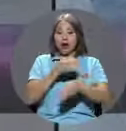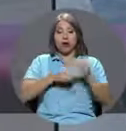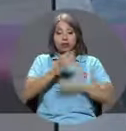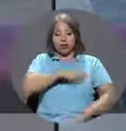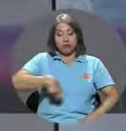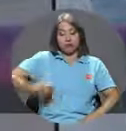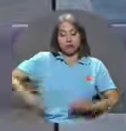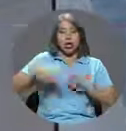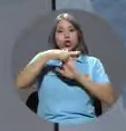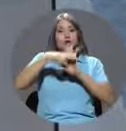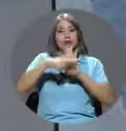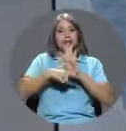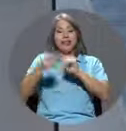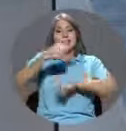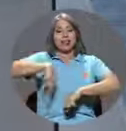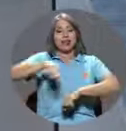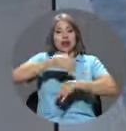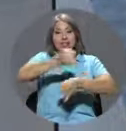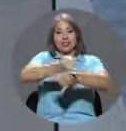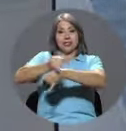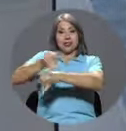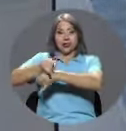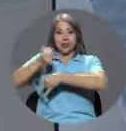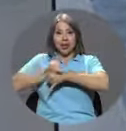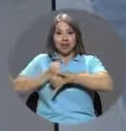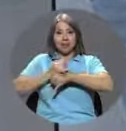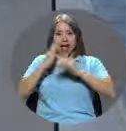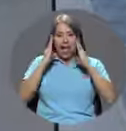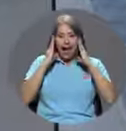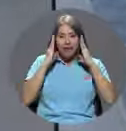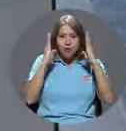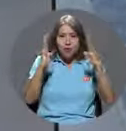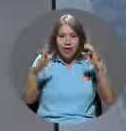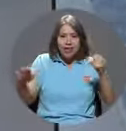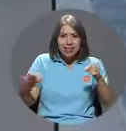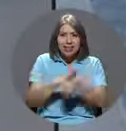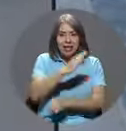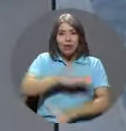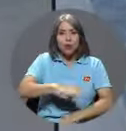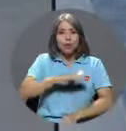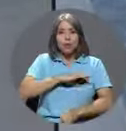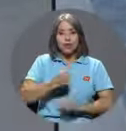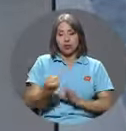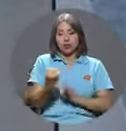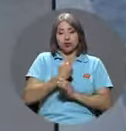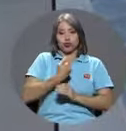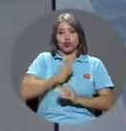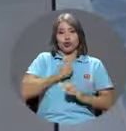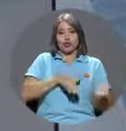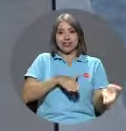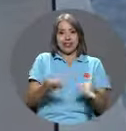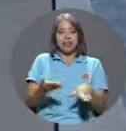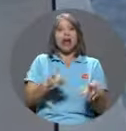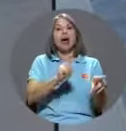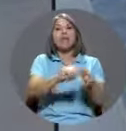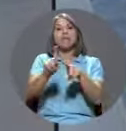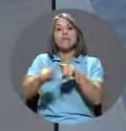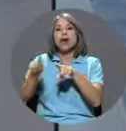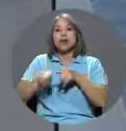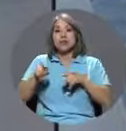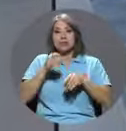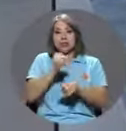Presidencia de la República emitió la normativa nacional interinstitucional en abordaje integral del comportamiento suicida, y varias instituciones, sobre todo